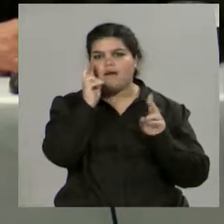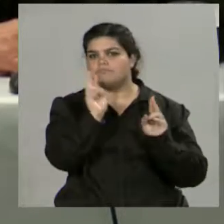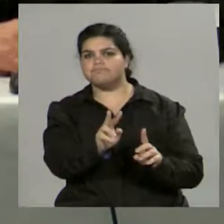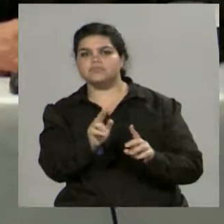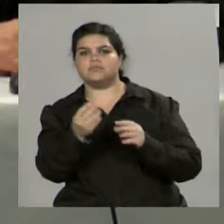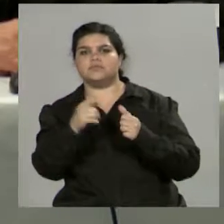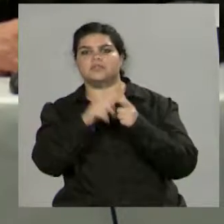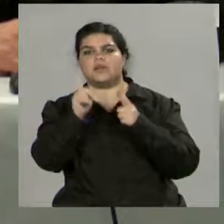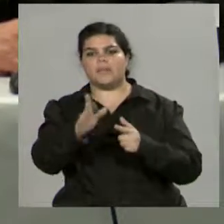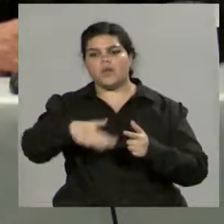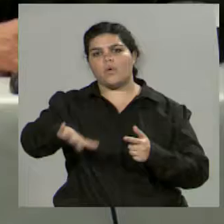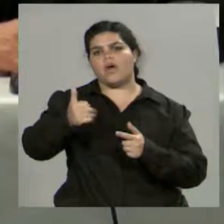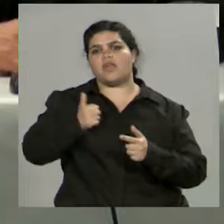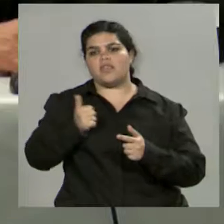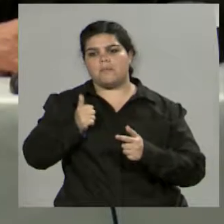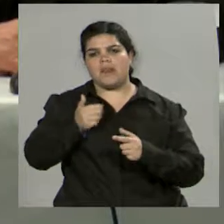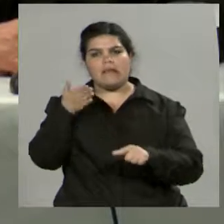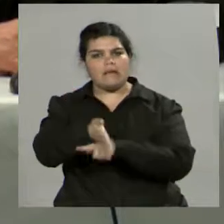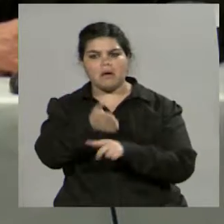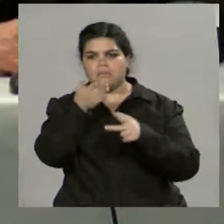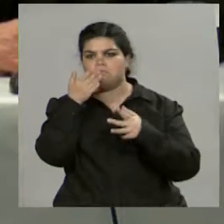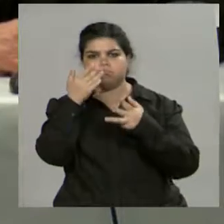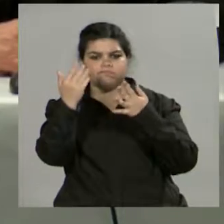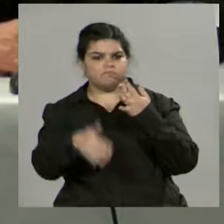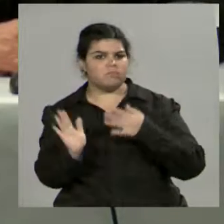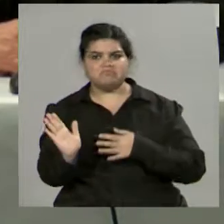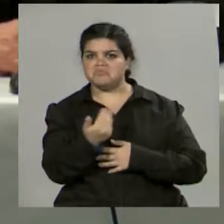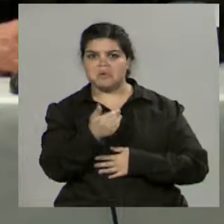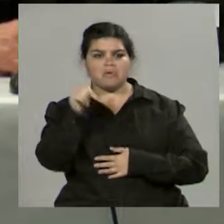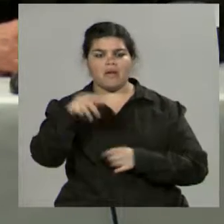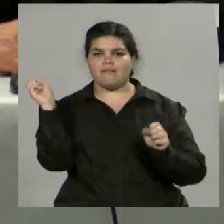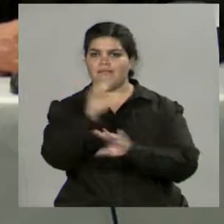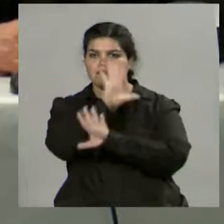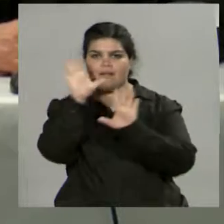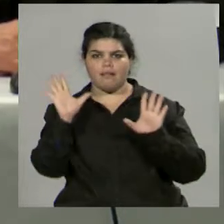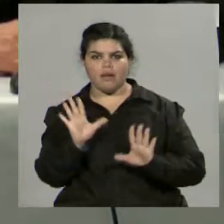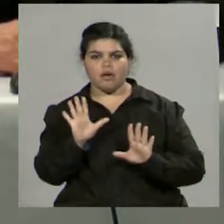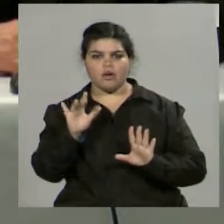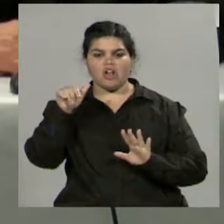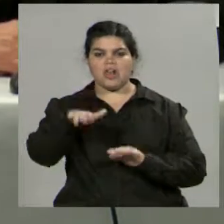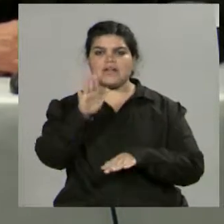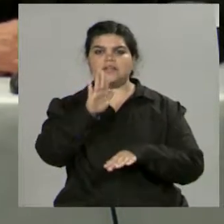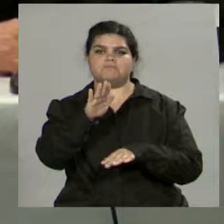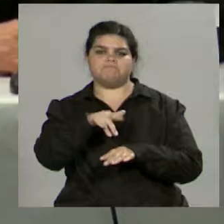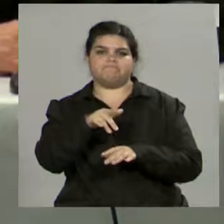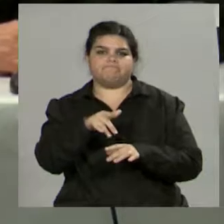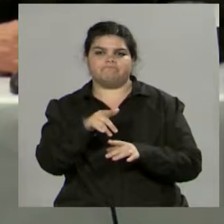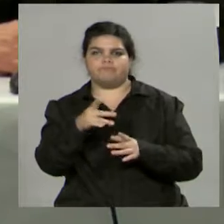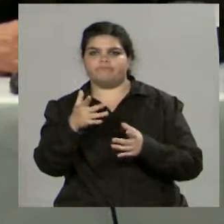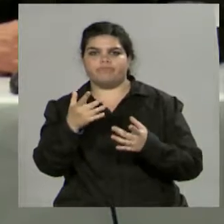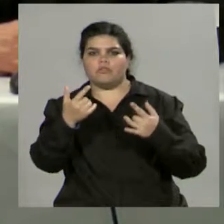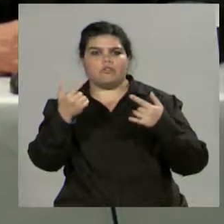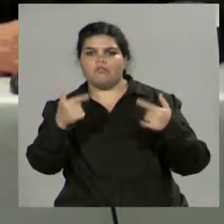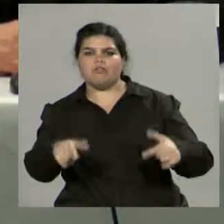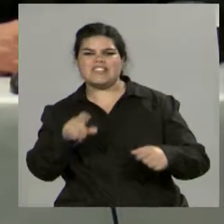la gendarmería, todo da claro que no hubo ningún tipo de actitud